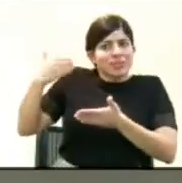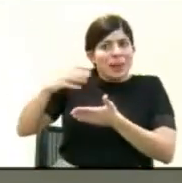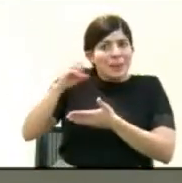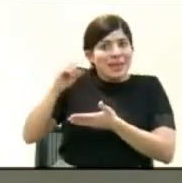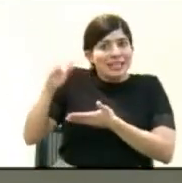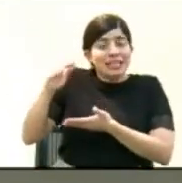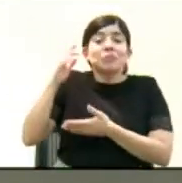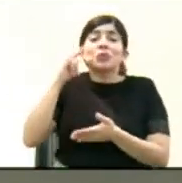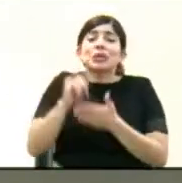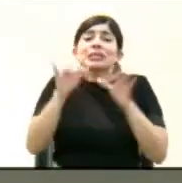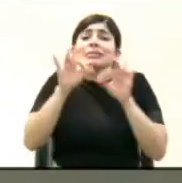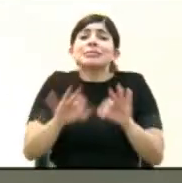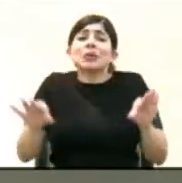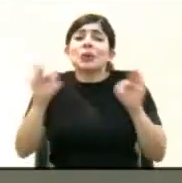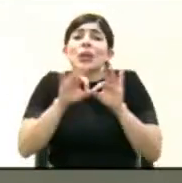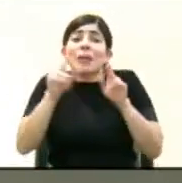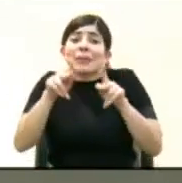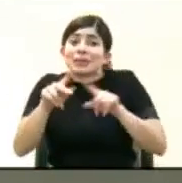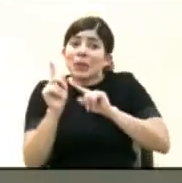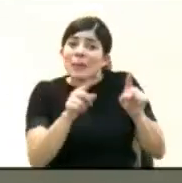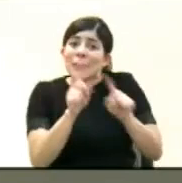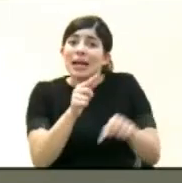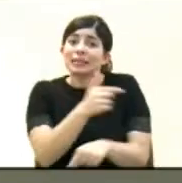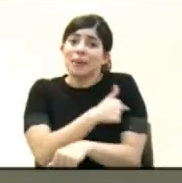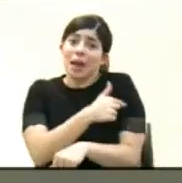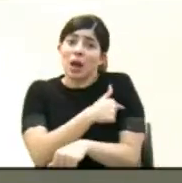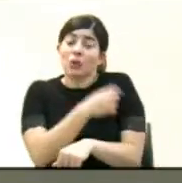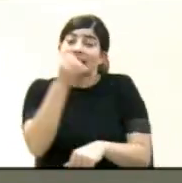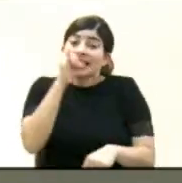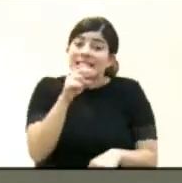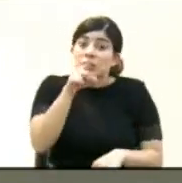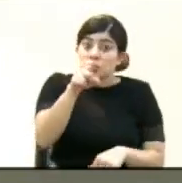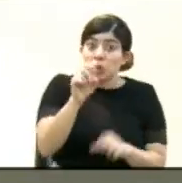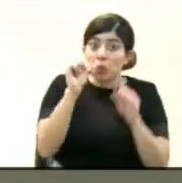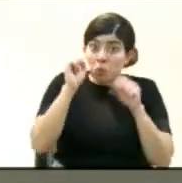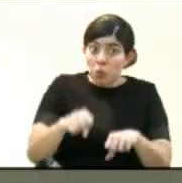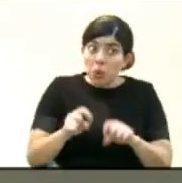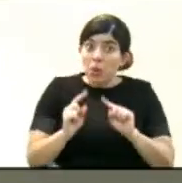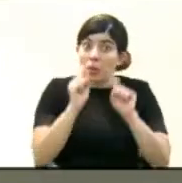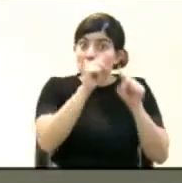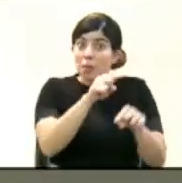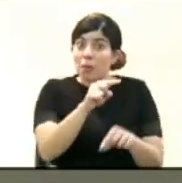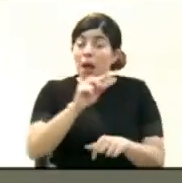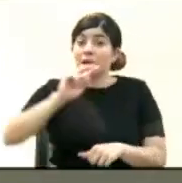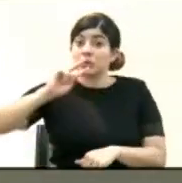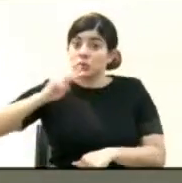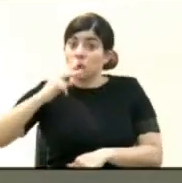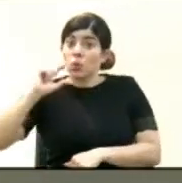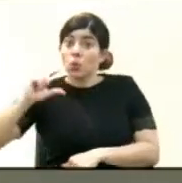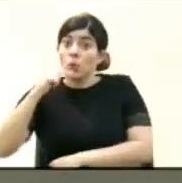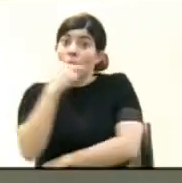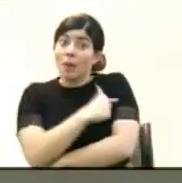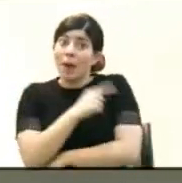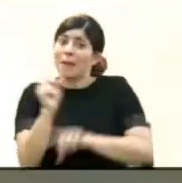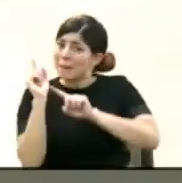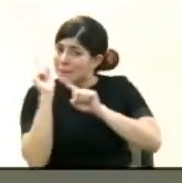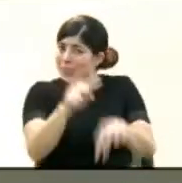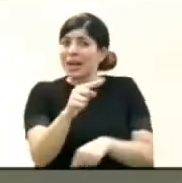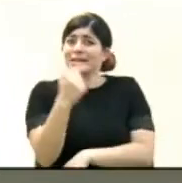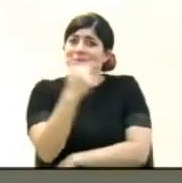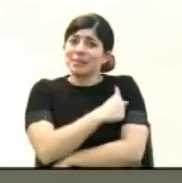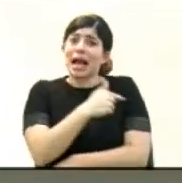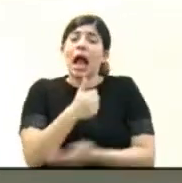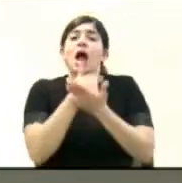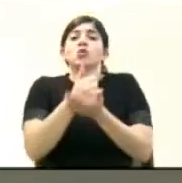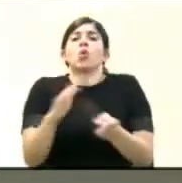eso es muy, muy importante que la población se vacune, que los que tienen la posibilidad de aplicarse la segunda dosis se la apliquen, porque eso